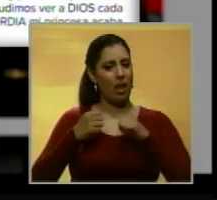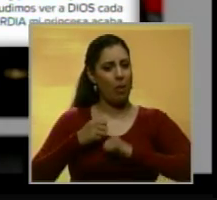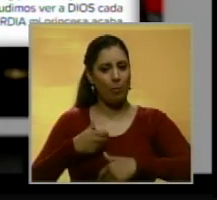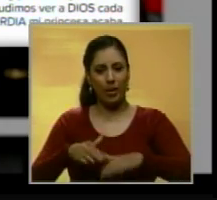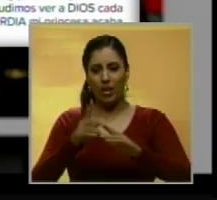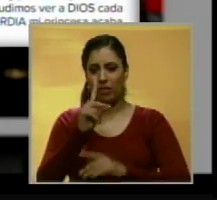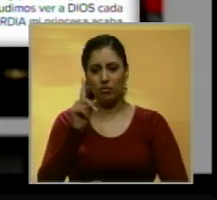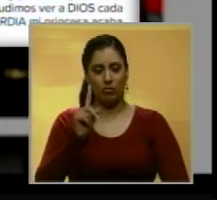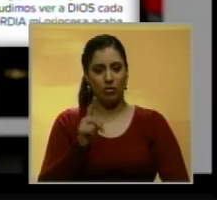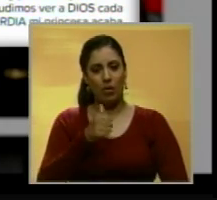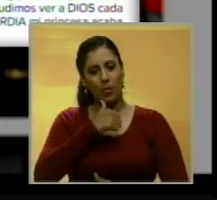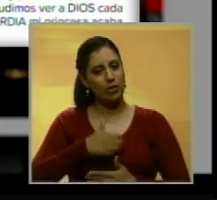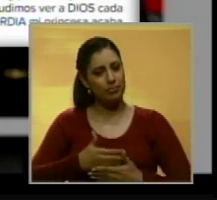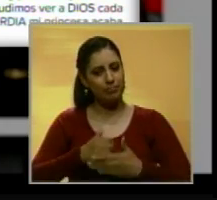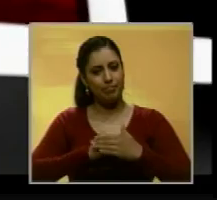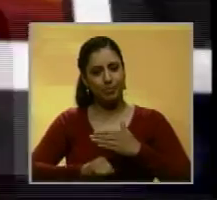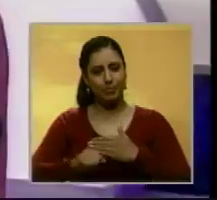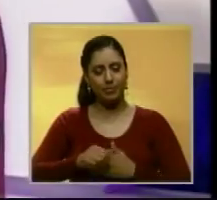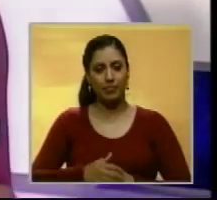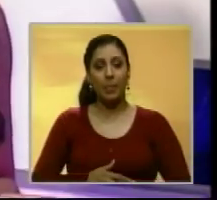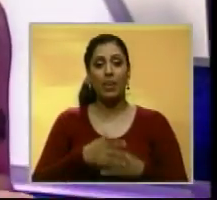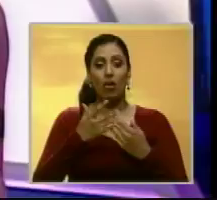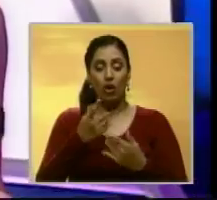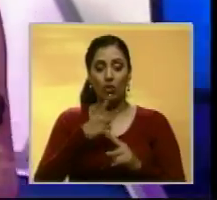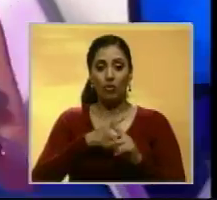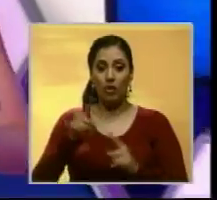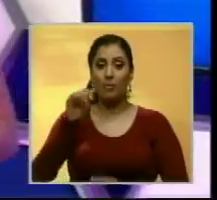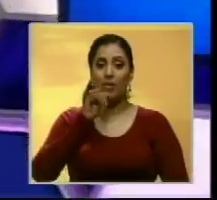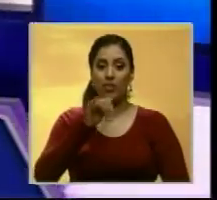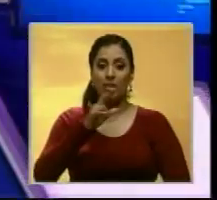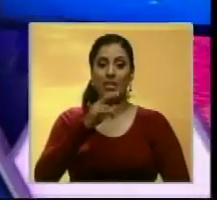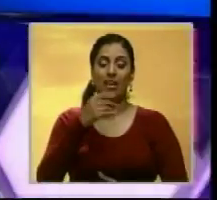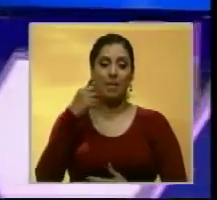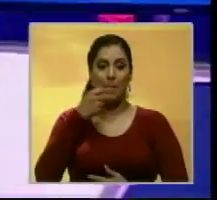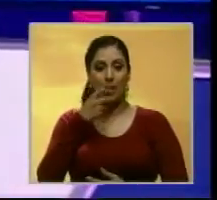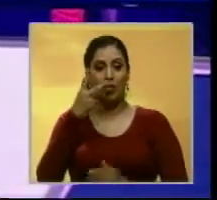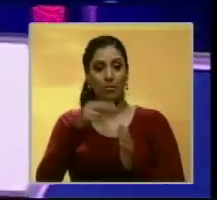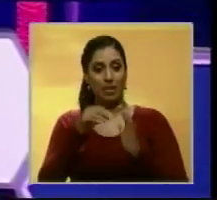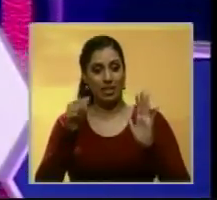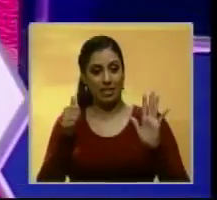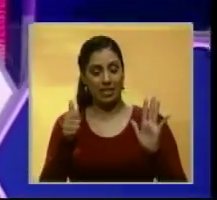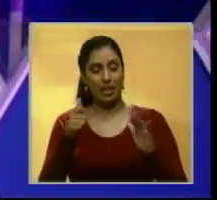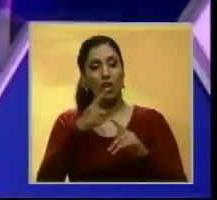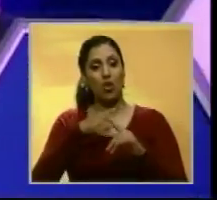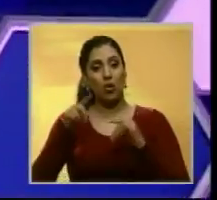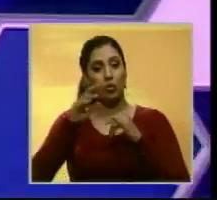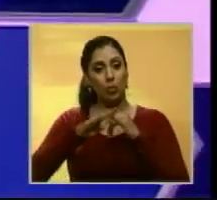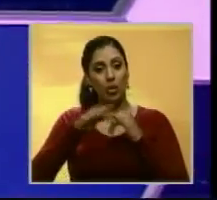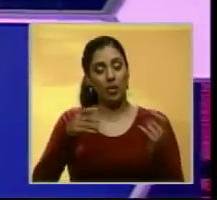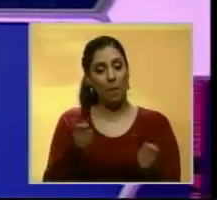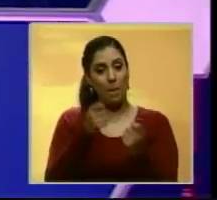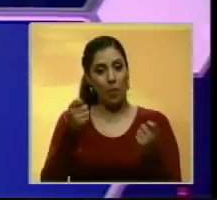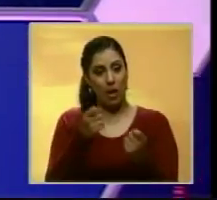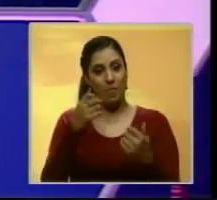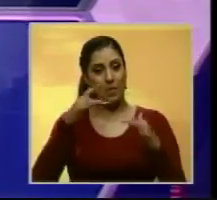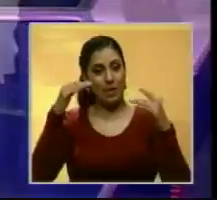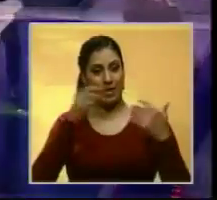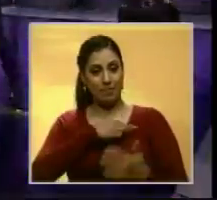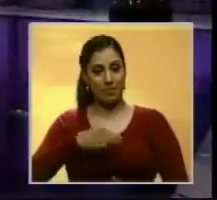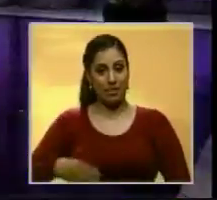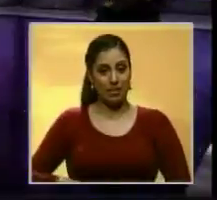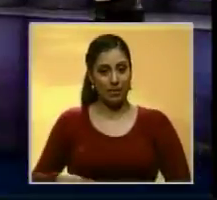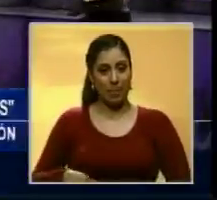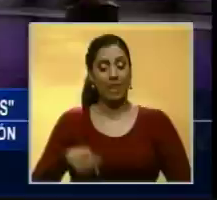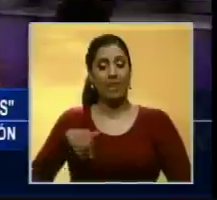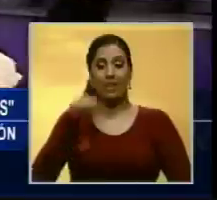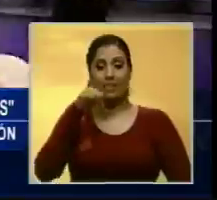consideraron. Y seguimos con noticias de la temporada de la belleza 2016 y los últimos programas de La Magia de Ser Miss.